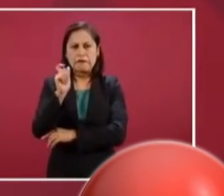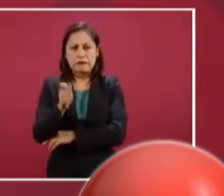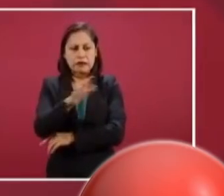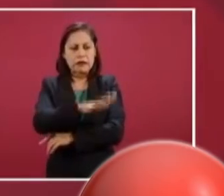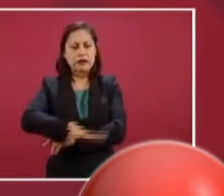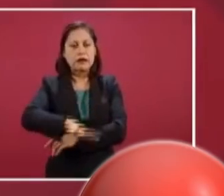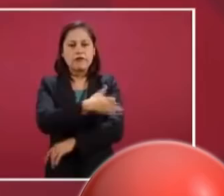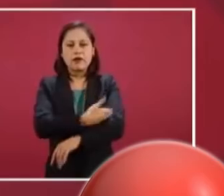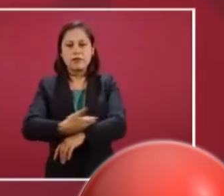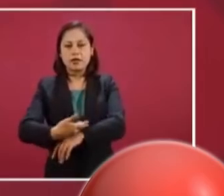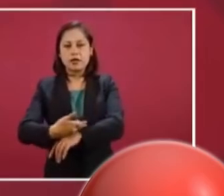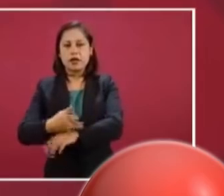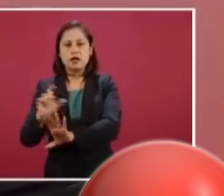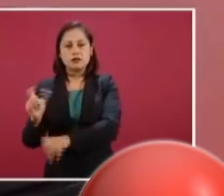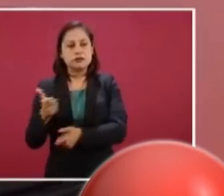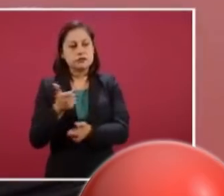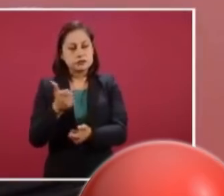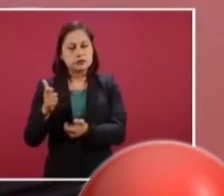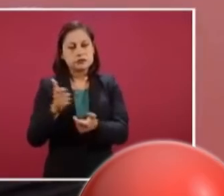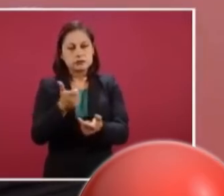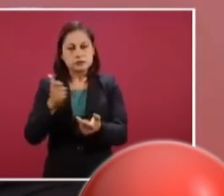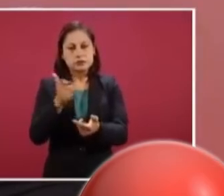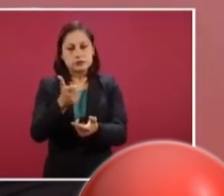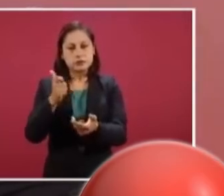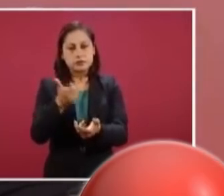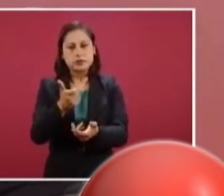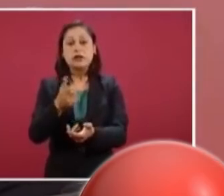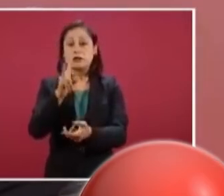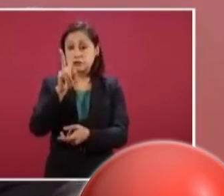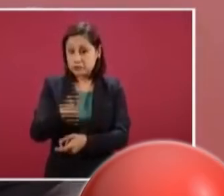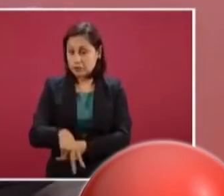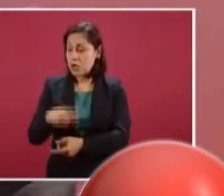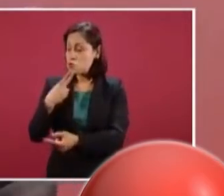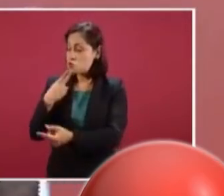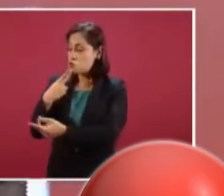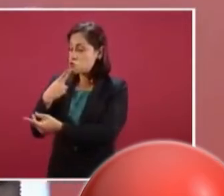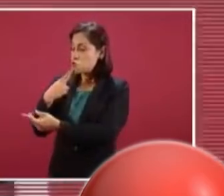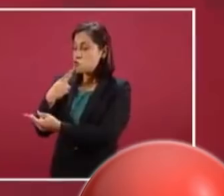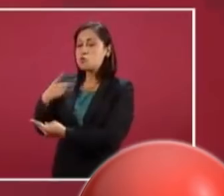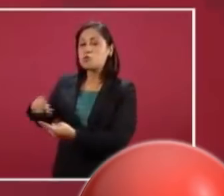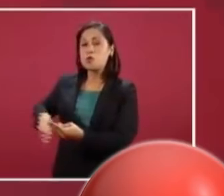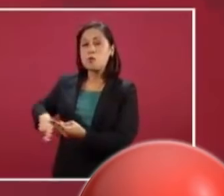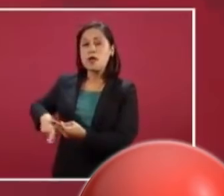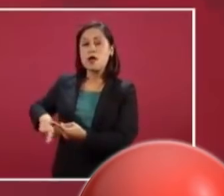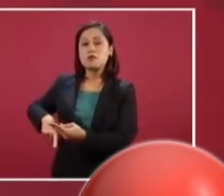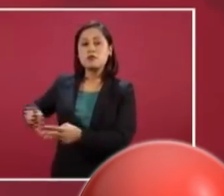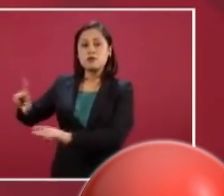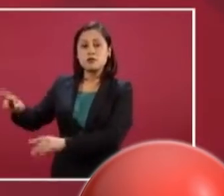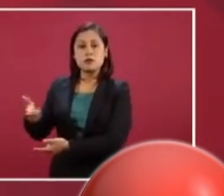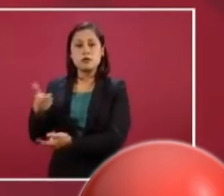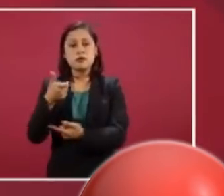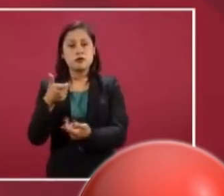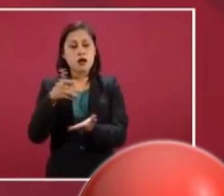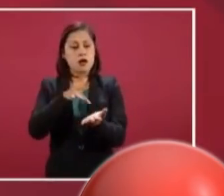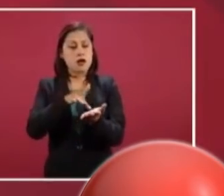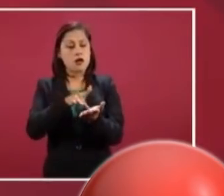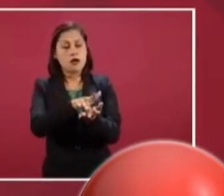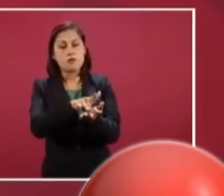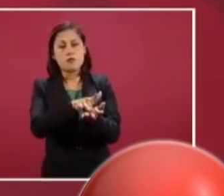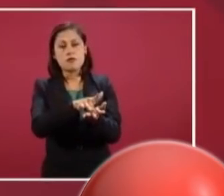como nunca se están utilizando recursos públicos para apoyar a la